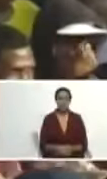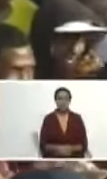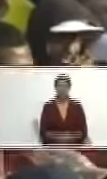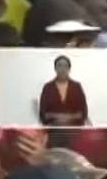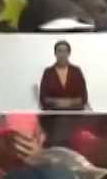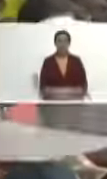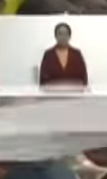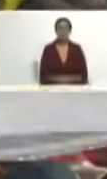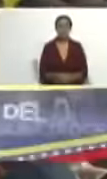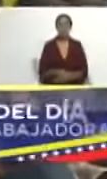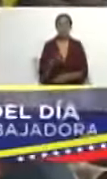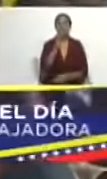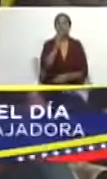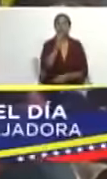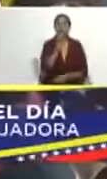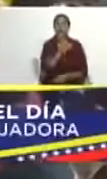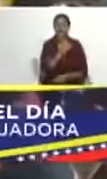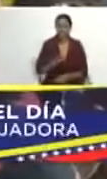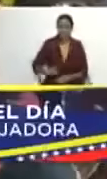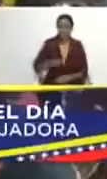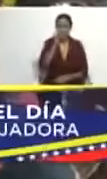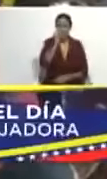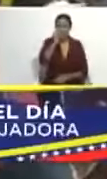¿Quién es el presidente de los humildes?